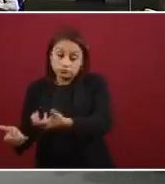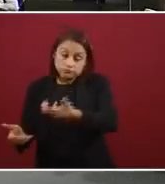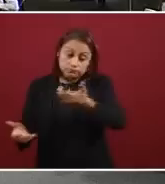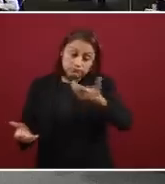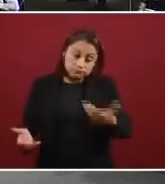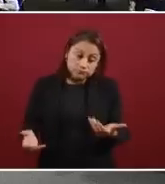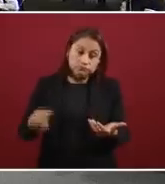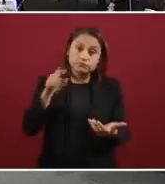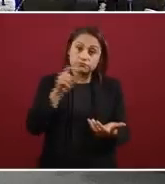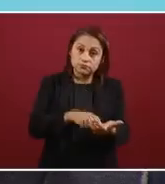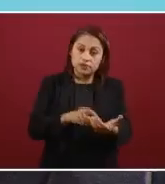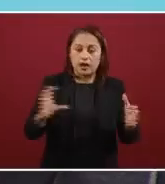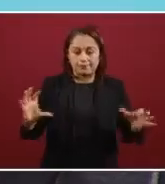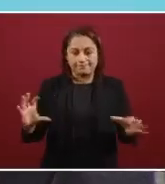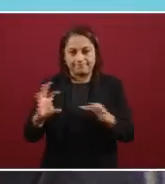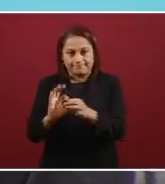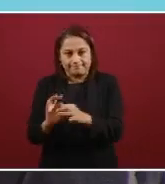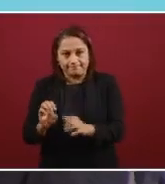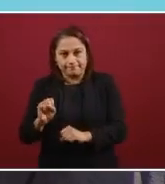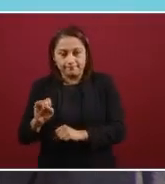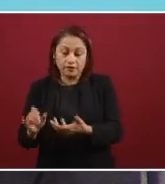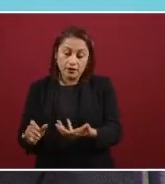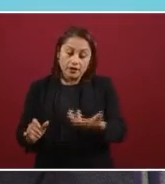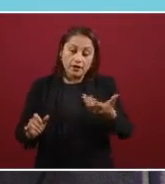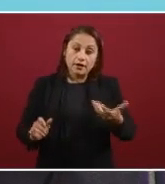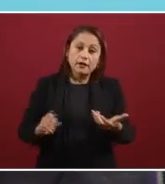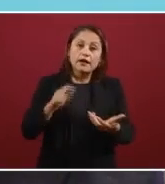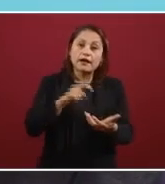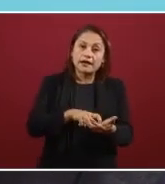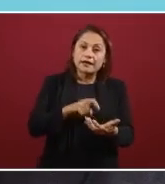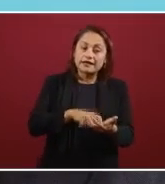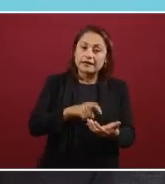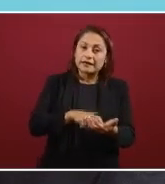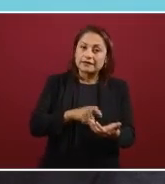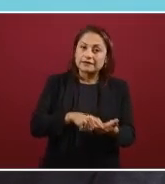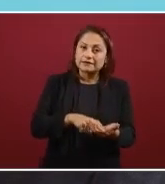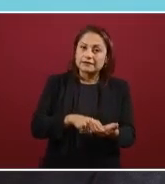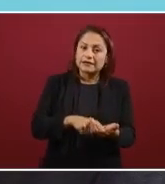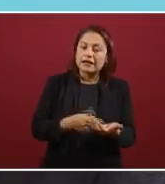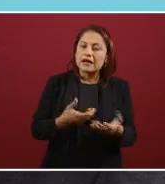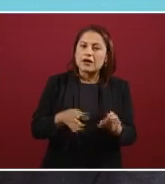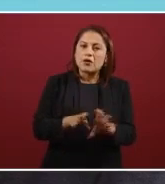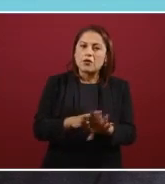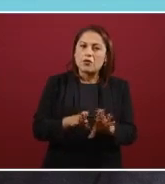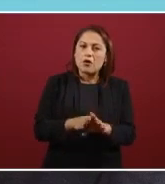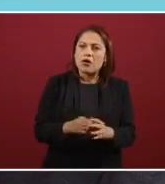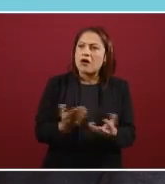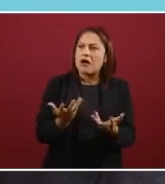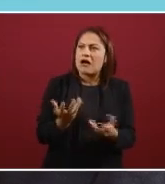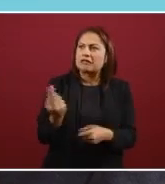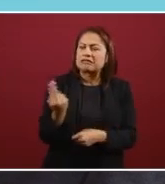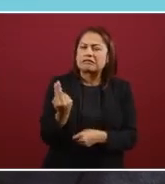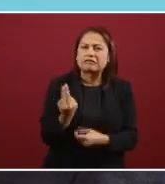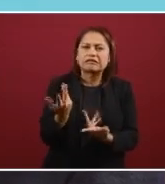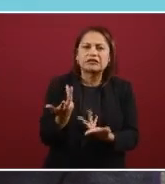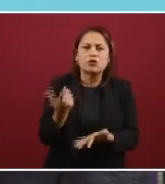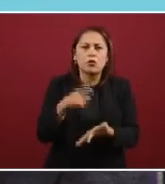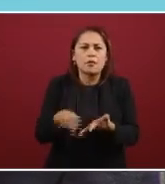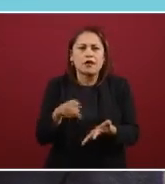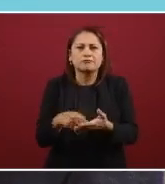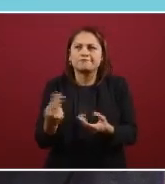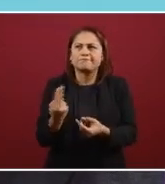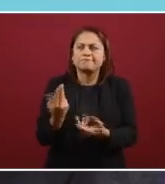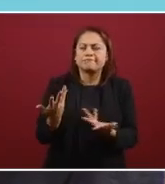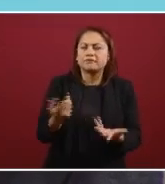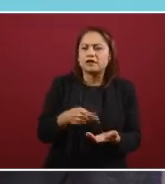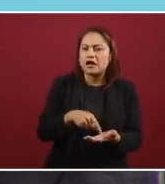evidentemente vinculados, está el fenómeno de la demanda. El fenómeno de la demanda de sustancias